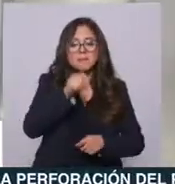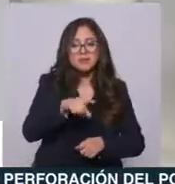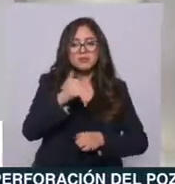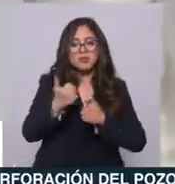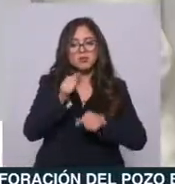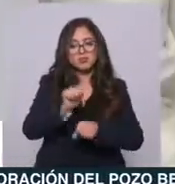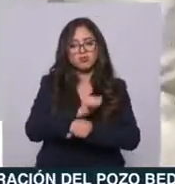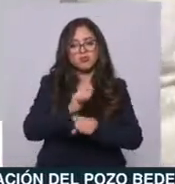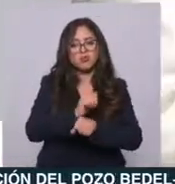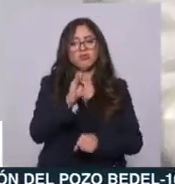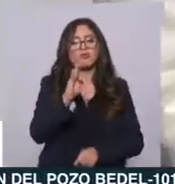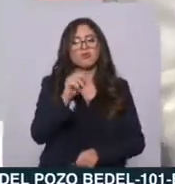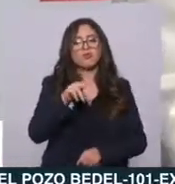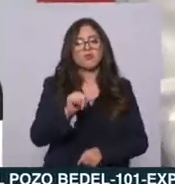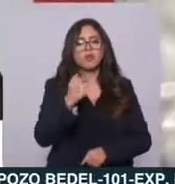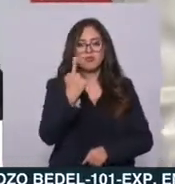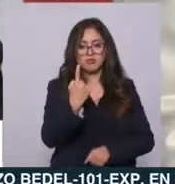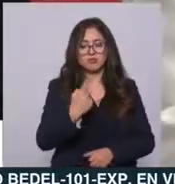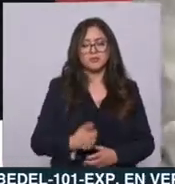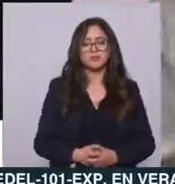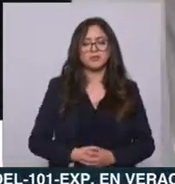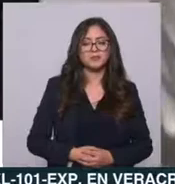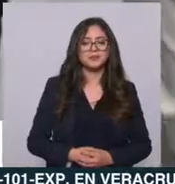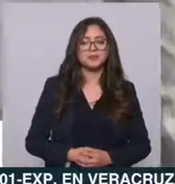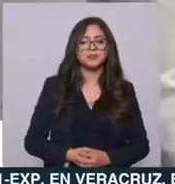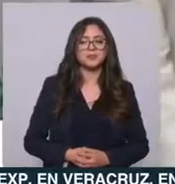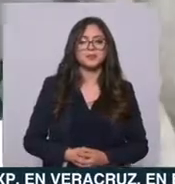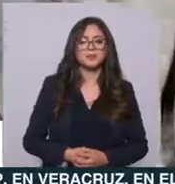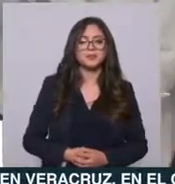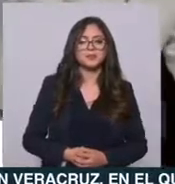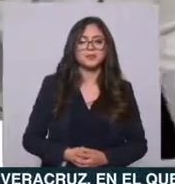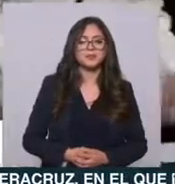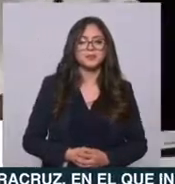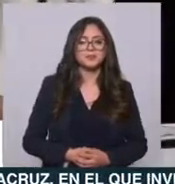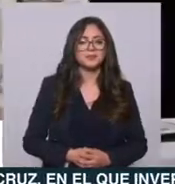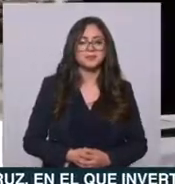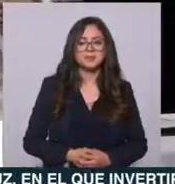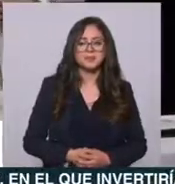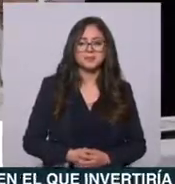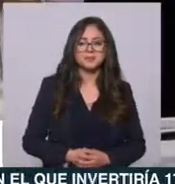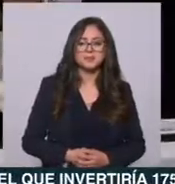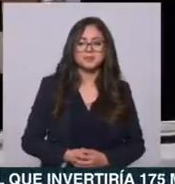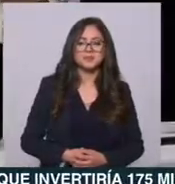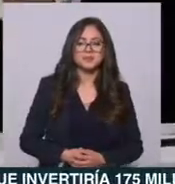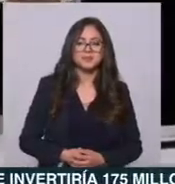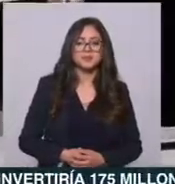la Fórmula 1. En las imágenes, Andrés Brito. Reportó Vianey Zárate.